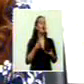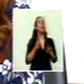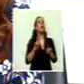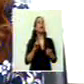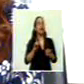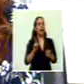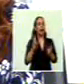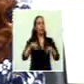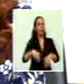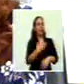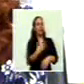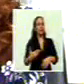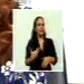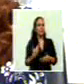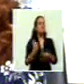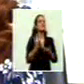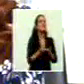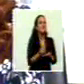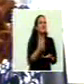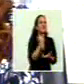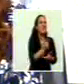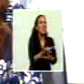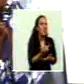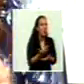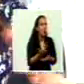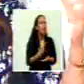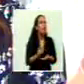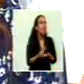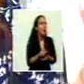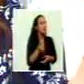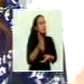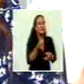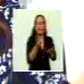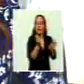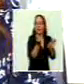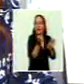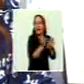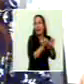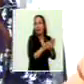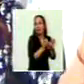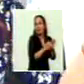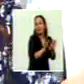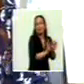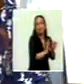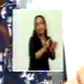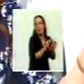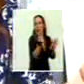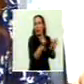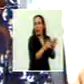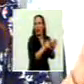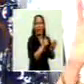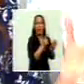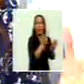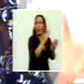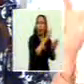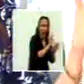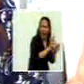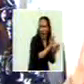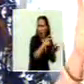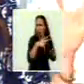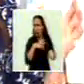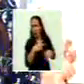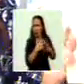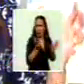orientar una parte del ahorro público, porque lo que está en plazos fijos en los bancos públicos y privados,